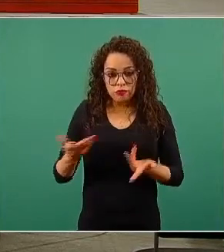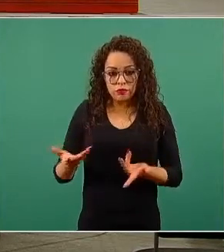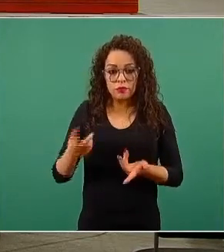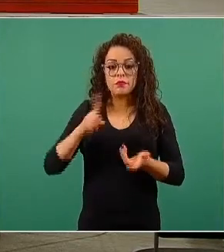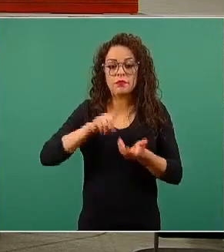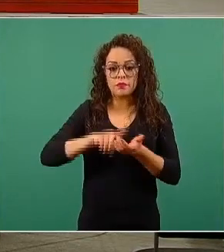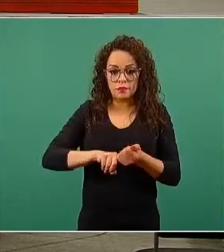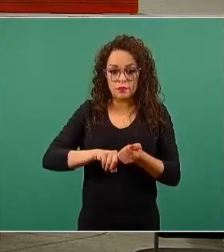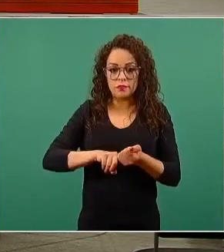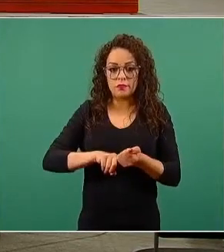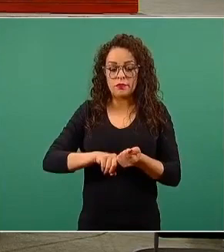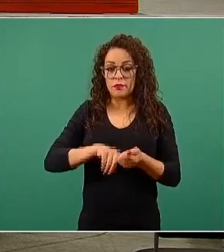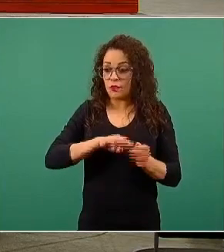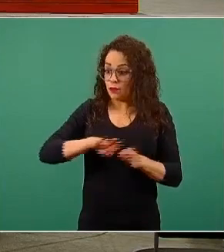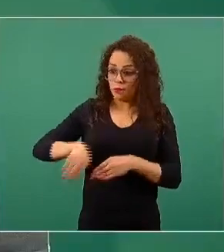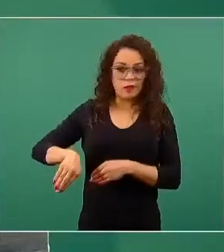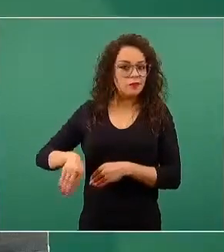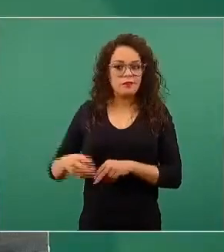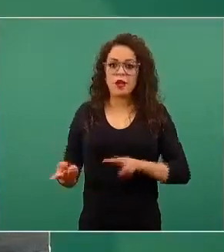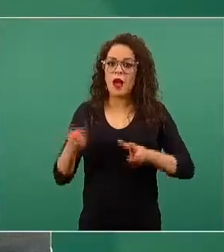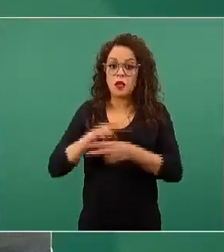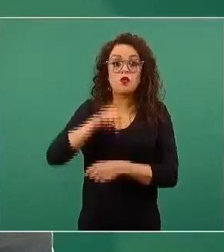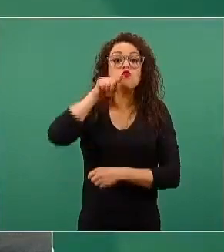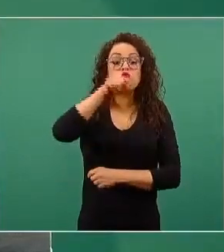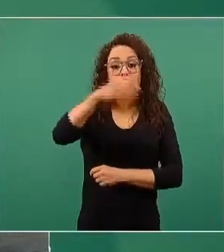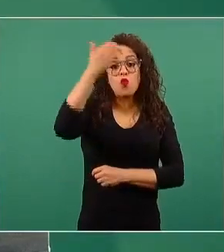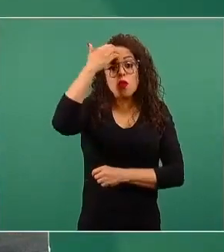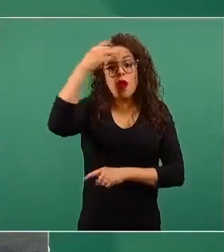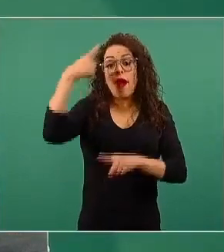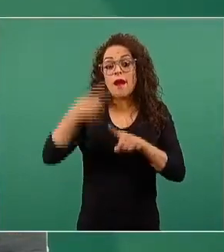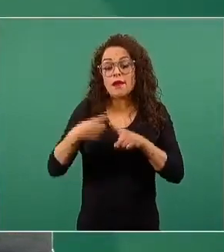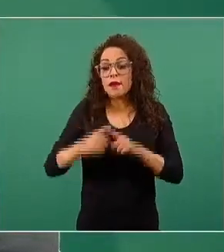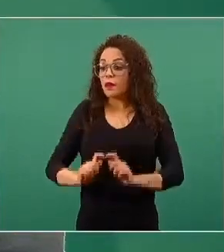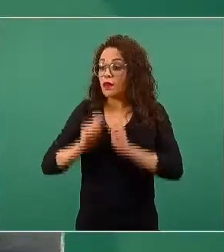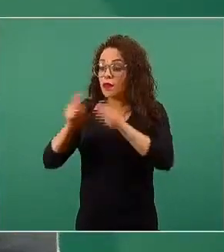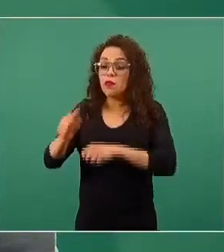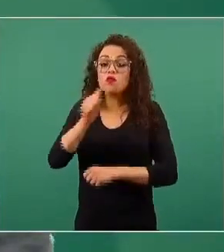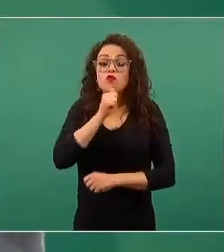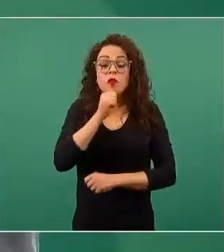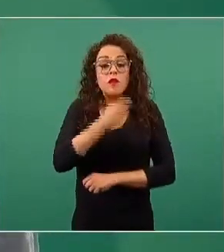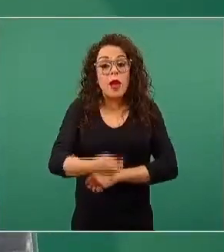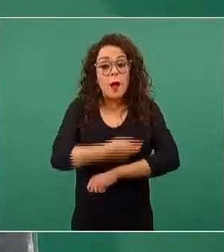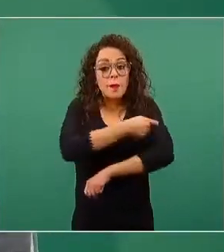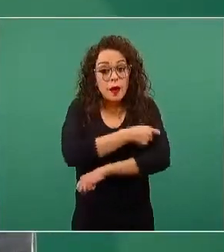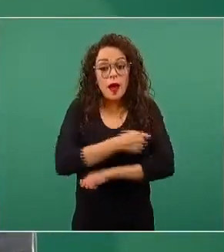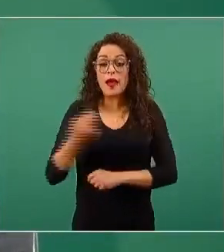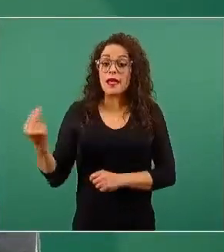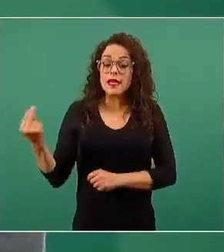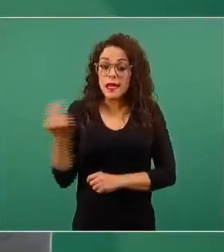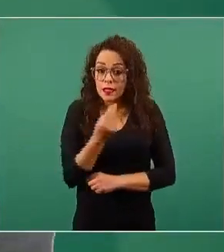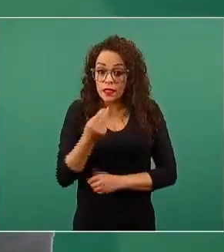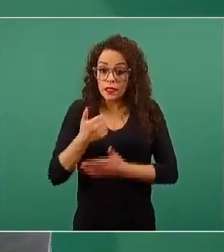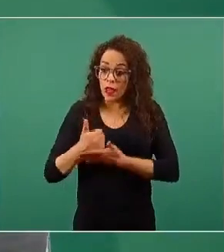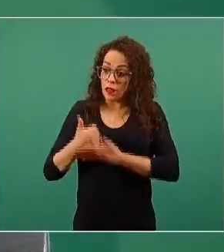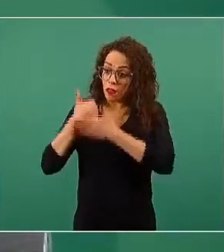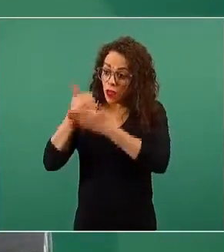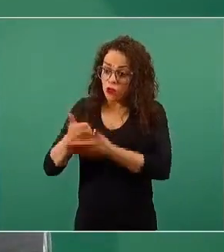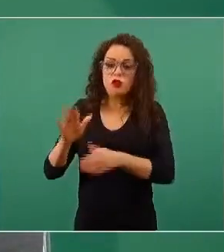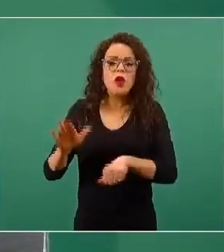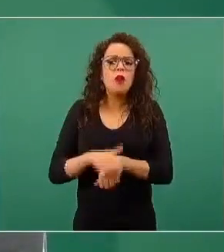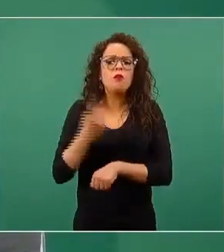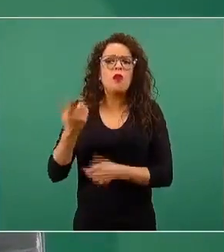postración, al contrario. Si usted conoce a alguien que no ha sido vacunado y que necesita asistencia porque